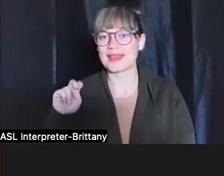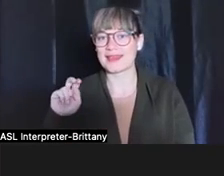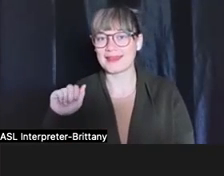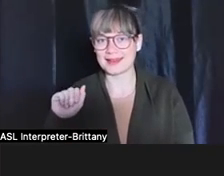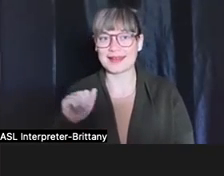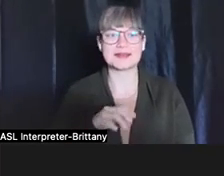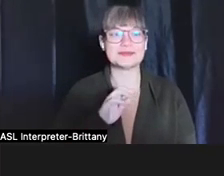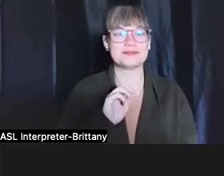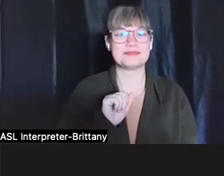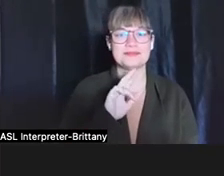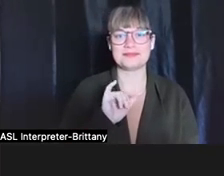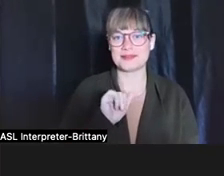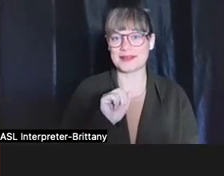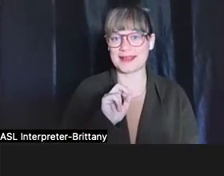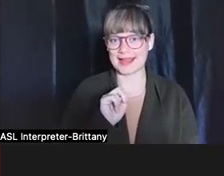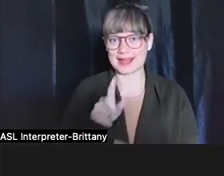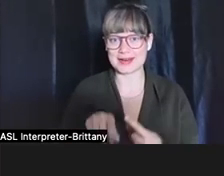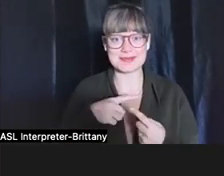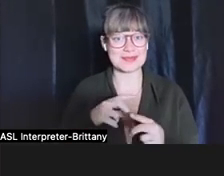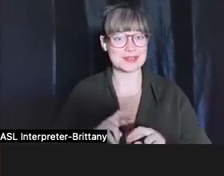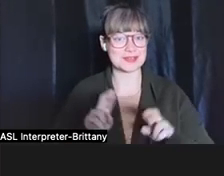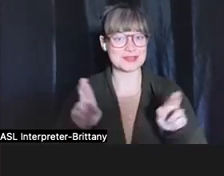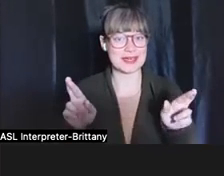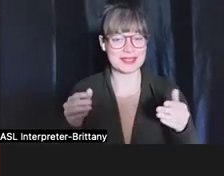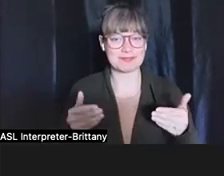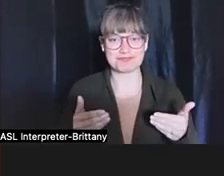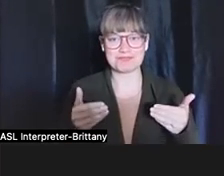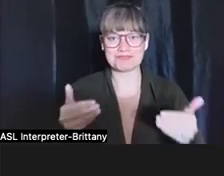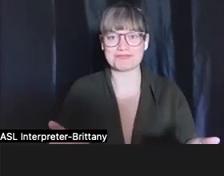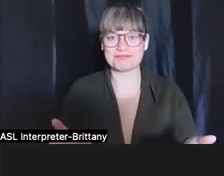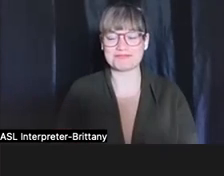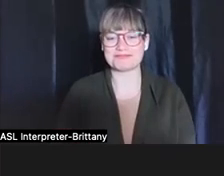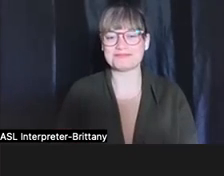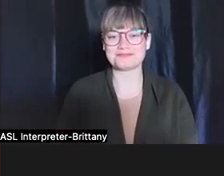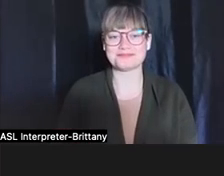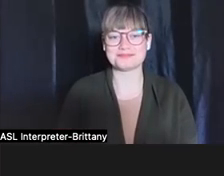Marianne Dibbs. Cuando estén listas,